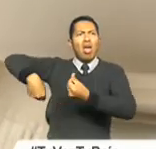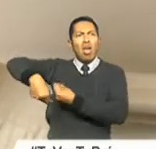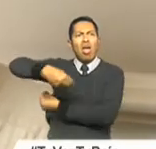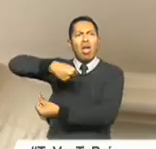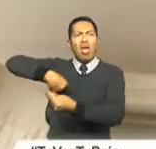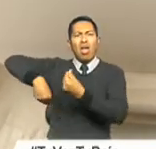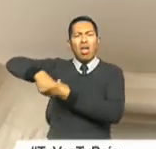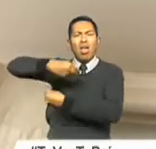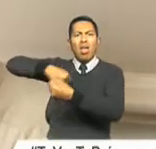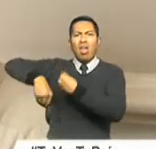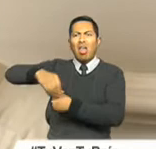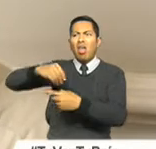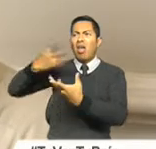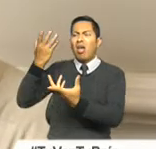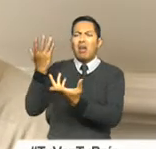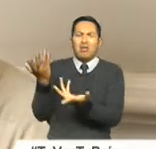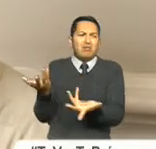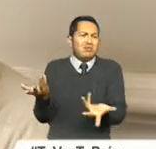con un